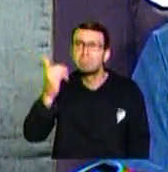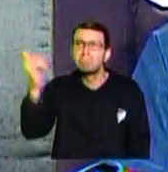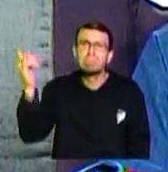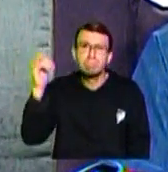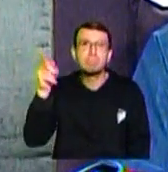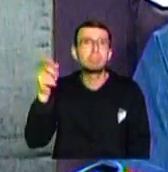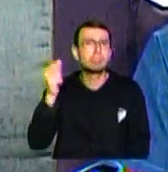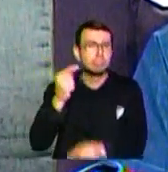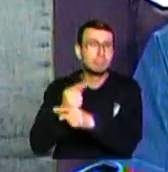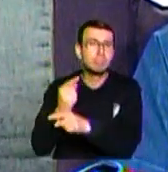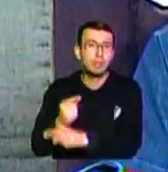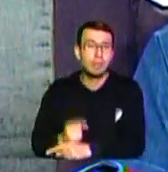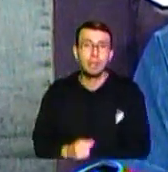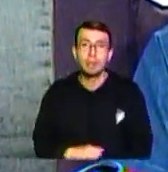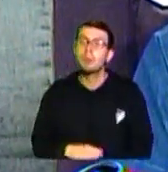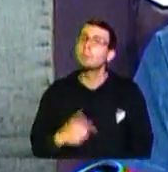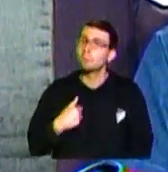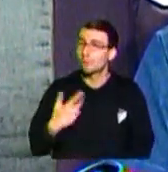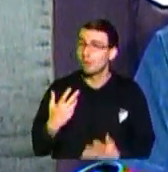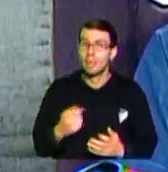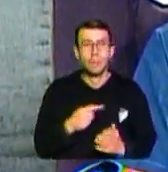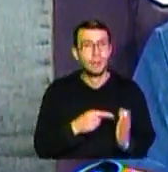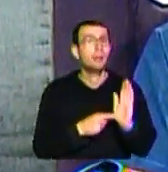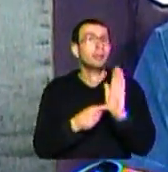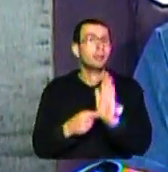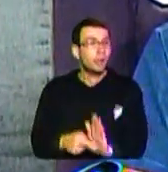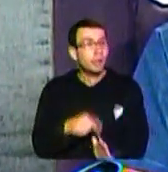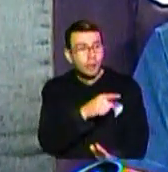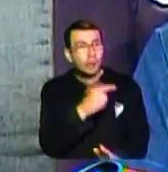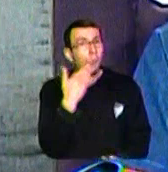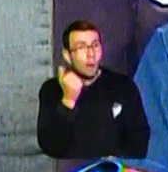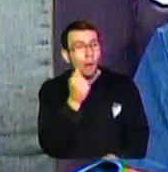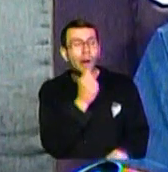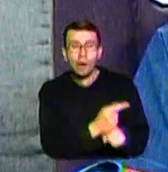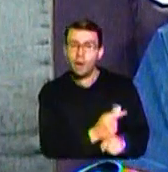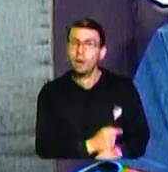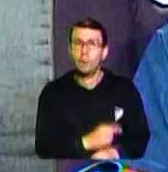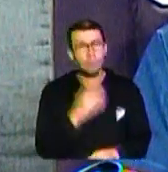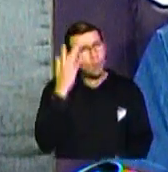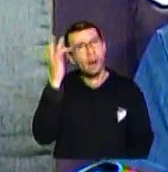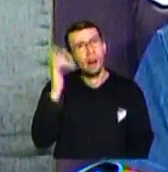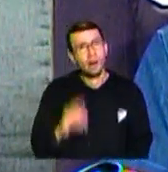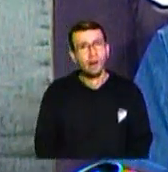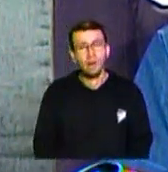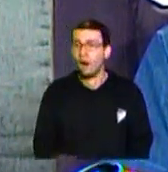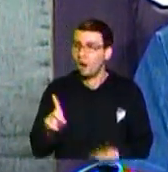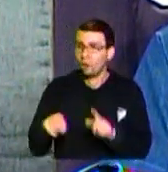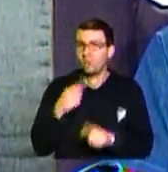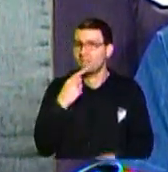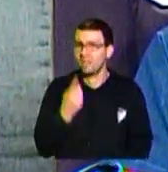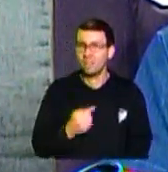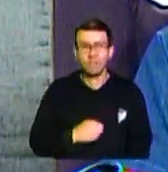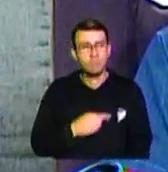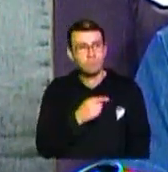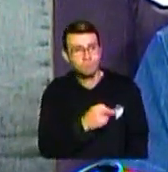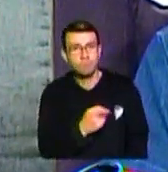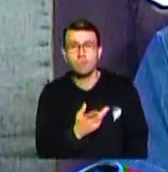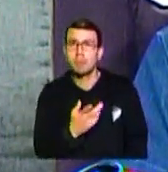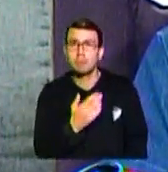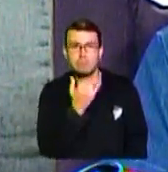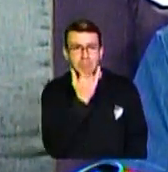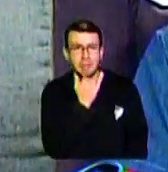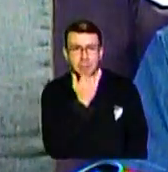Y también la quise traer a colación porque se ha satanizado el tratamiento con la terapia